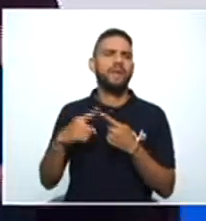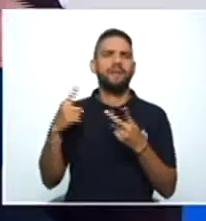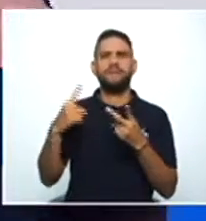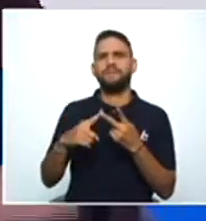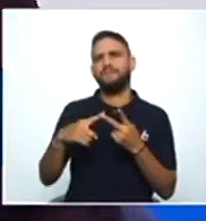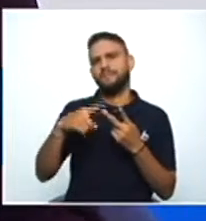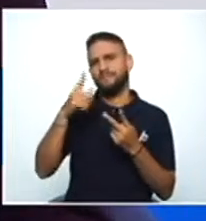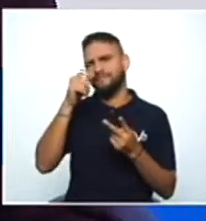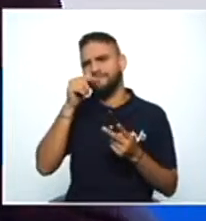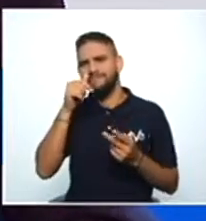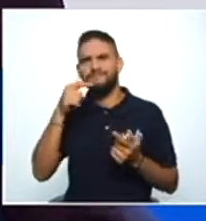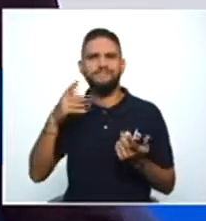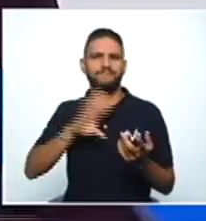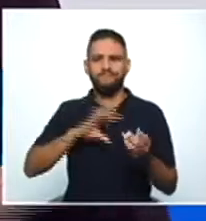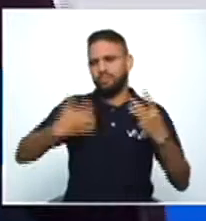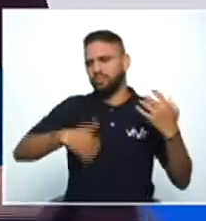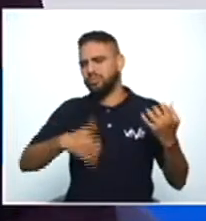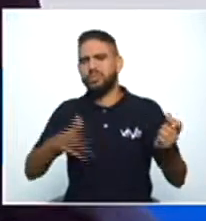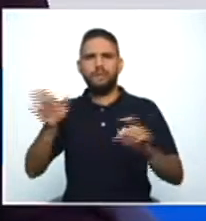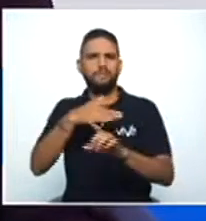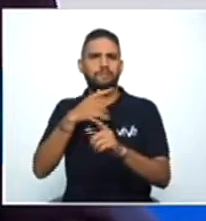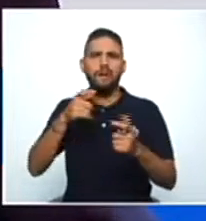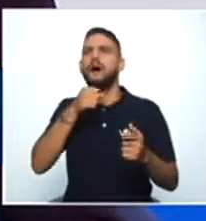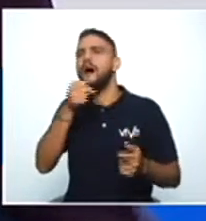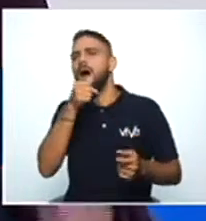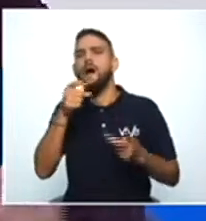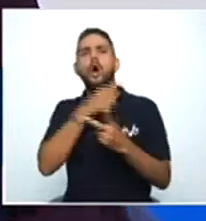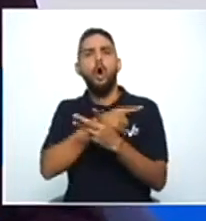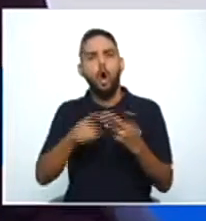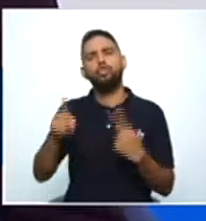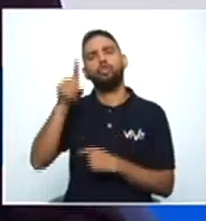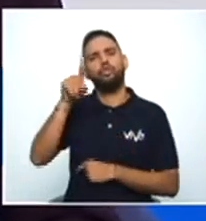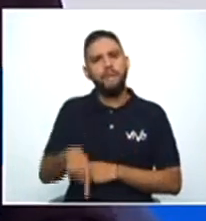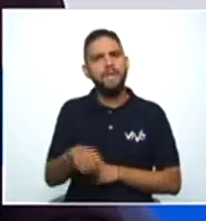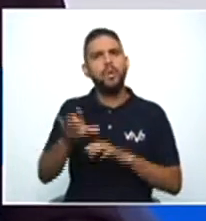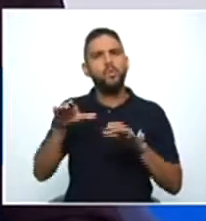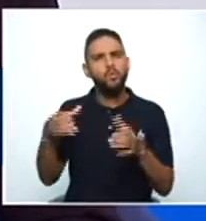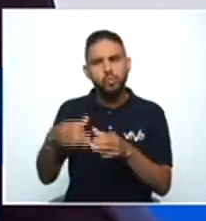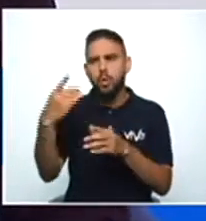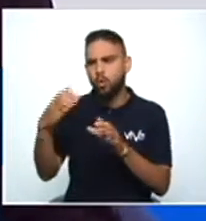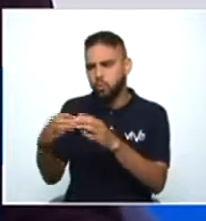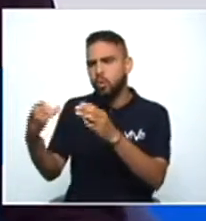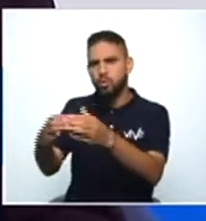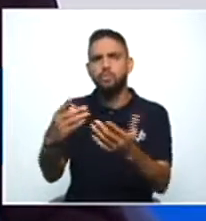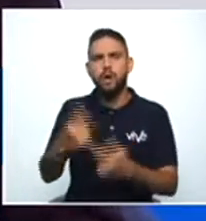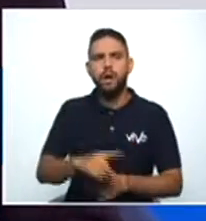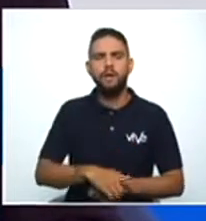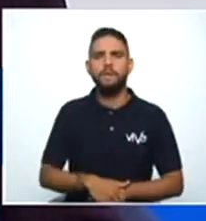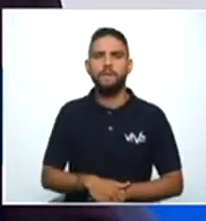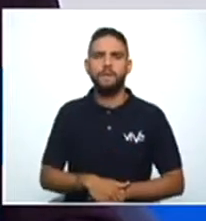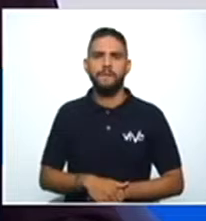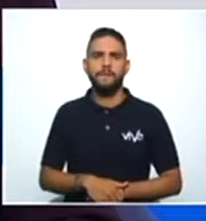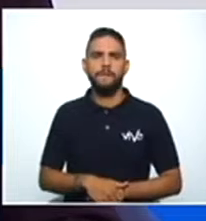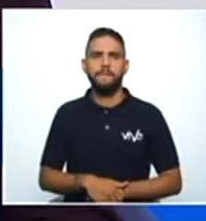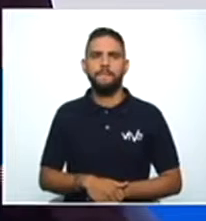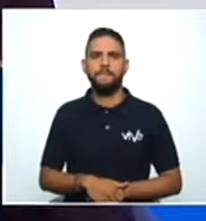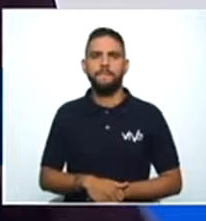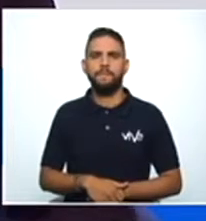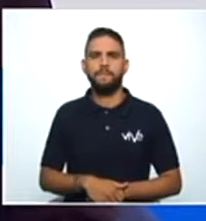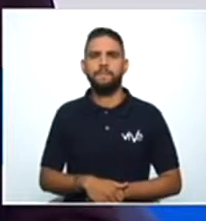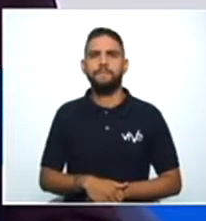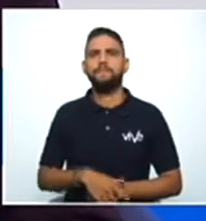pacheco cecilia top y omar que también contamos con artistas emergentes que de hecho tenemos presencia de ellos acá en la mesa cuando hacemos referencia